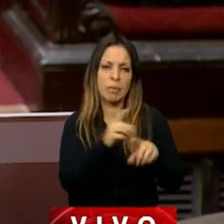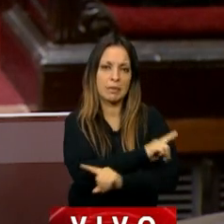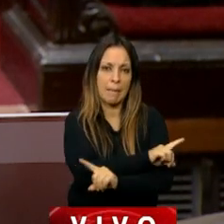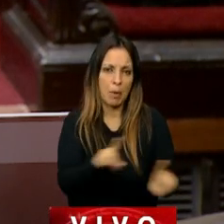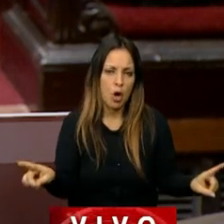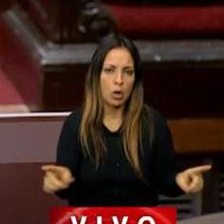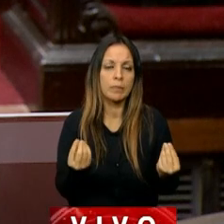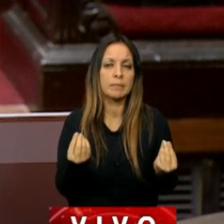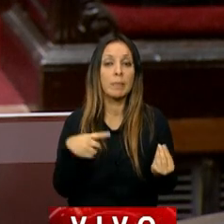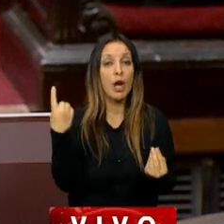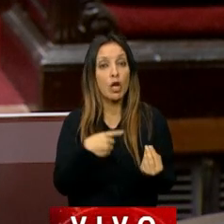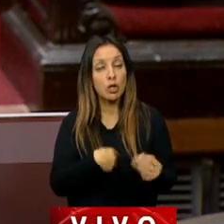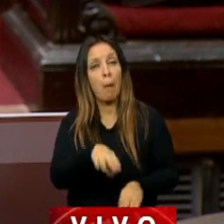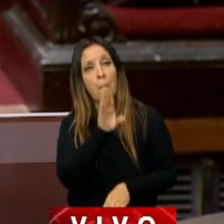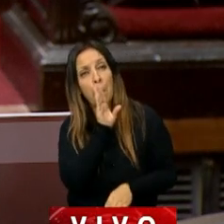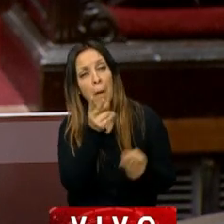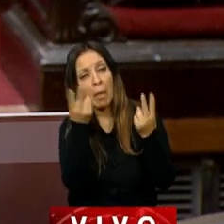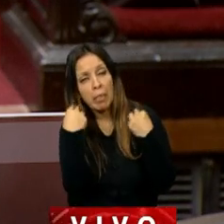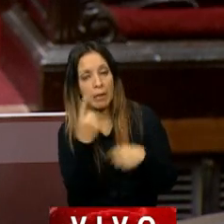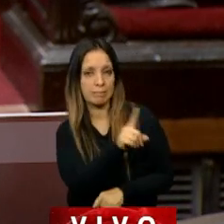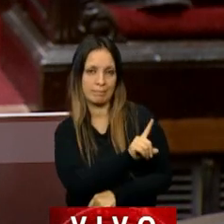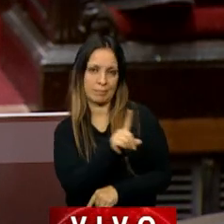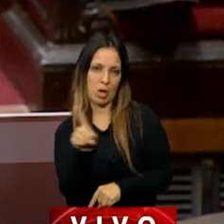Pero tampoco nos vamos a callar la boca.